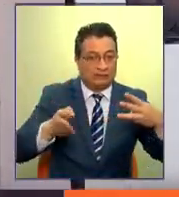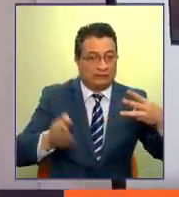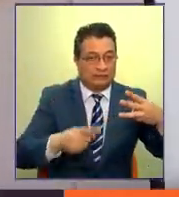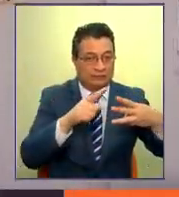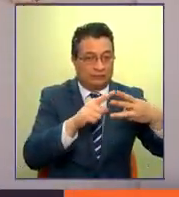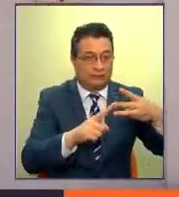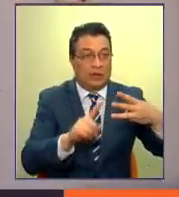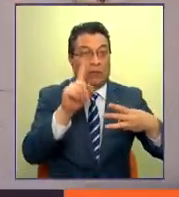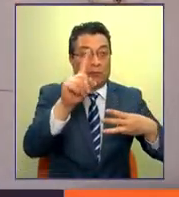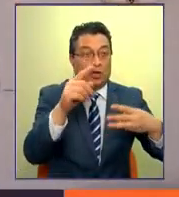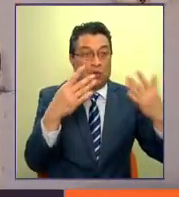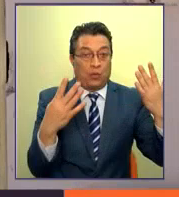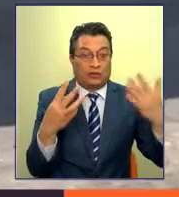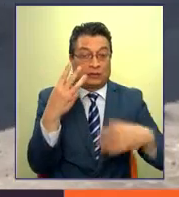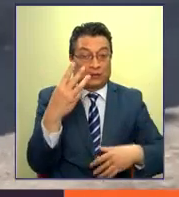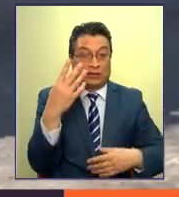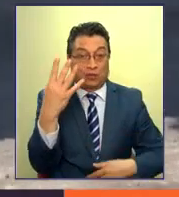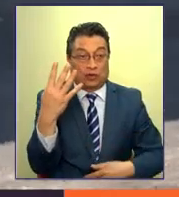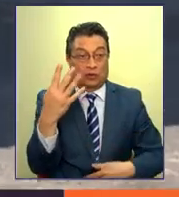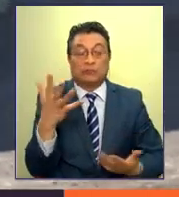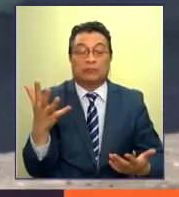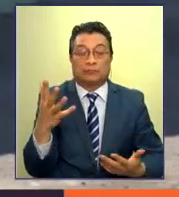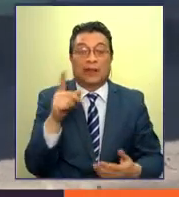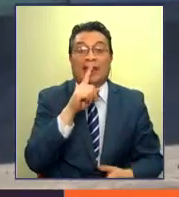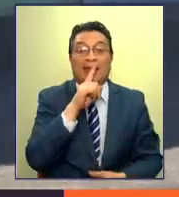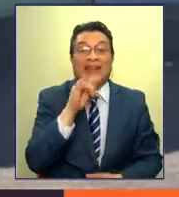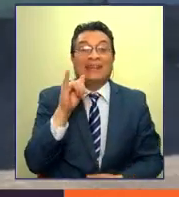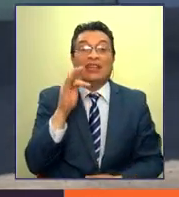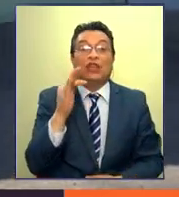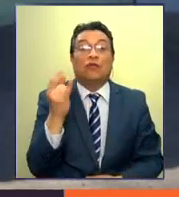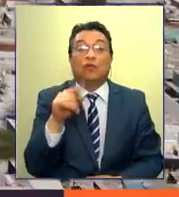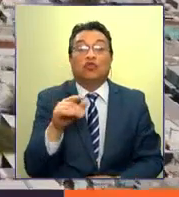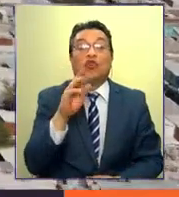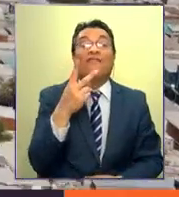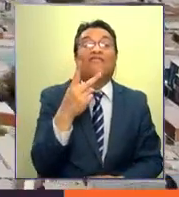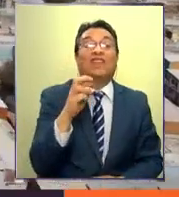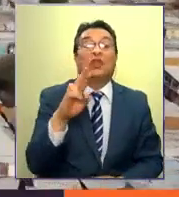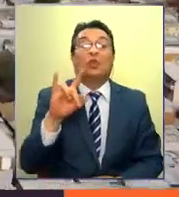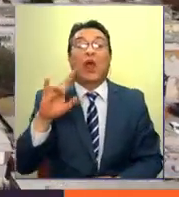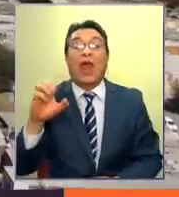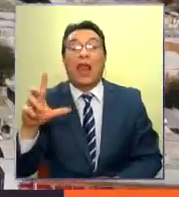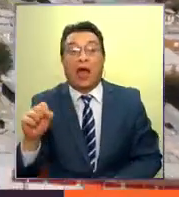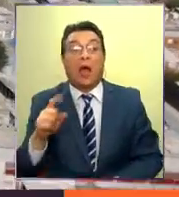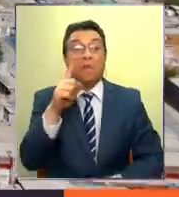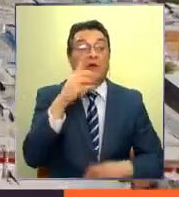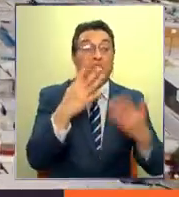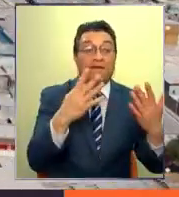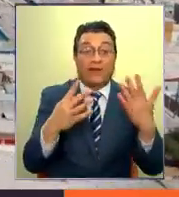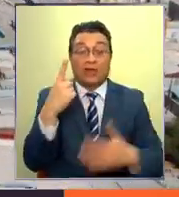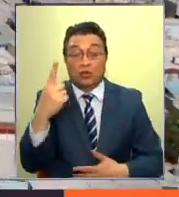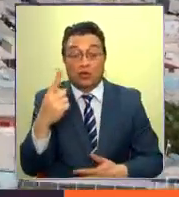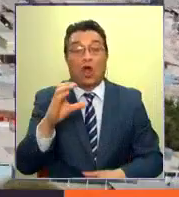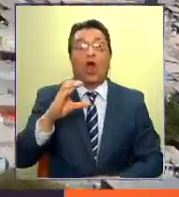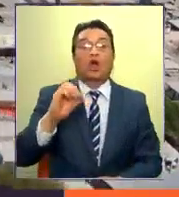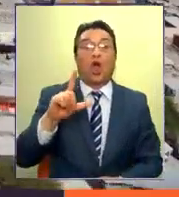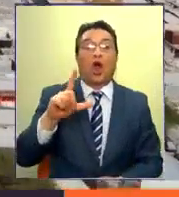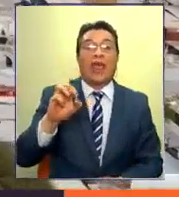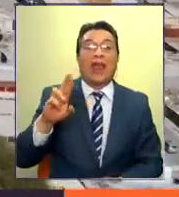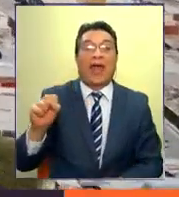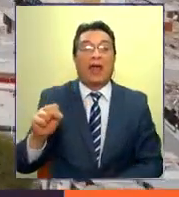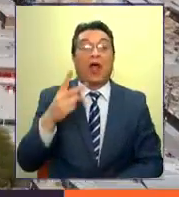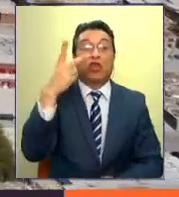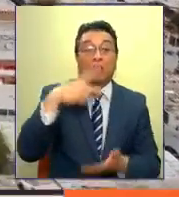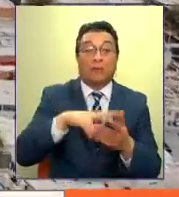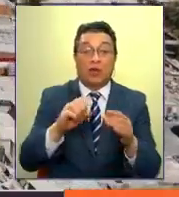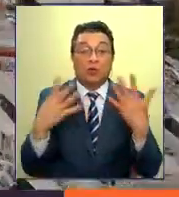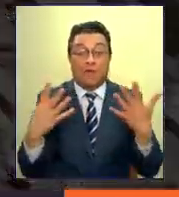En 1934 fue por el tifus y la viruela. En 1991 por el cólera. Y en el 2009 por